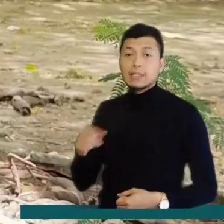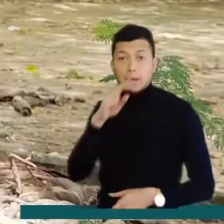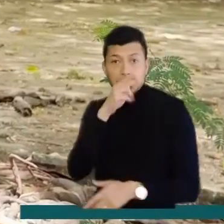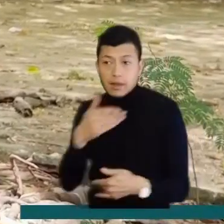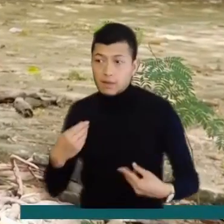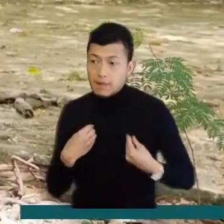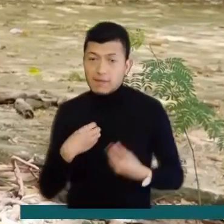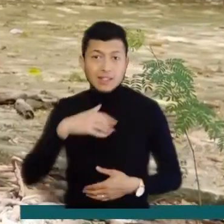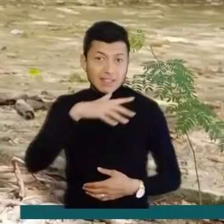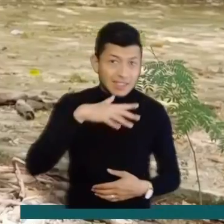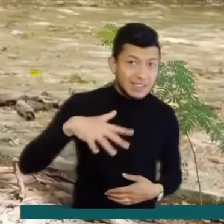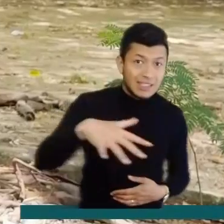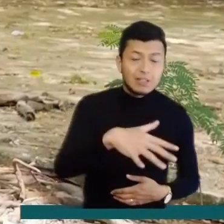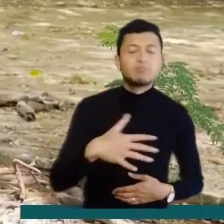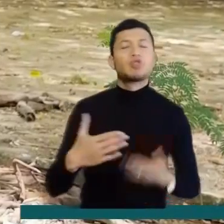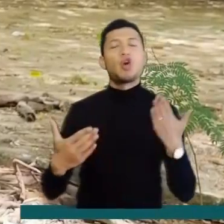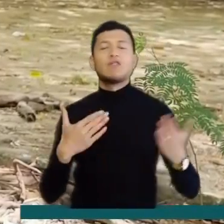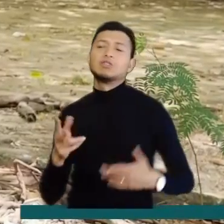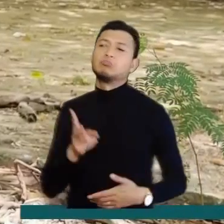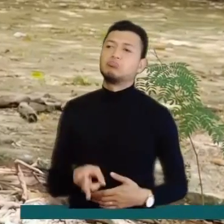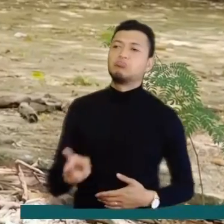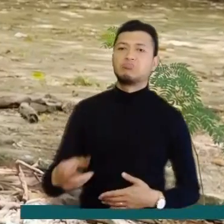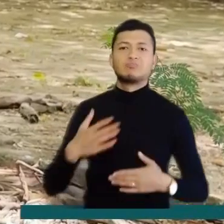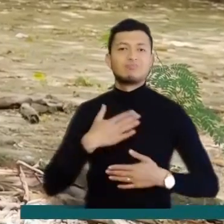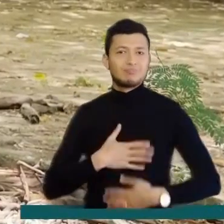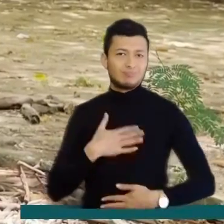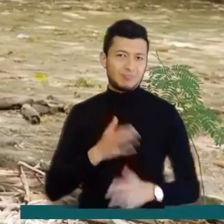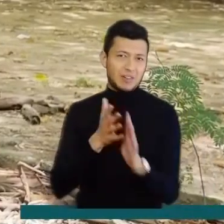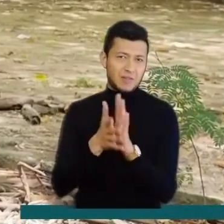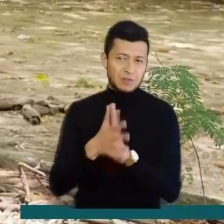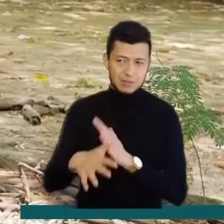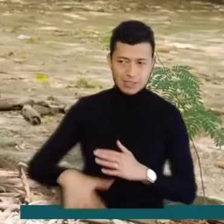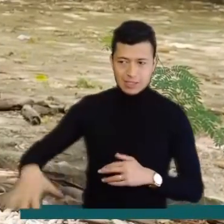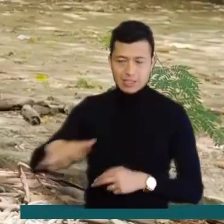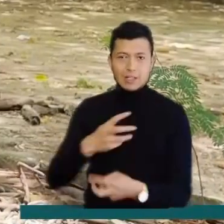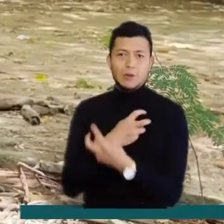la confianza de caminar libremente. Para Enlace 13, informó Dayan Trujillo desde Colombia, Huila.